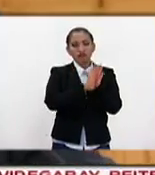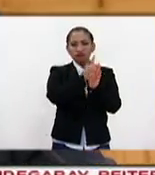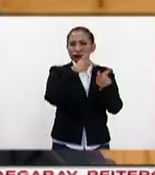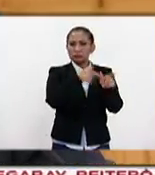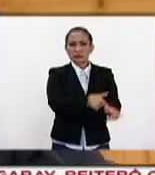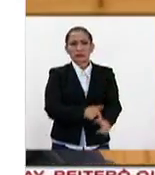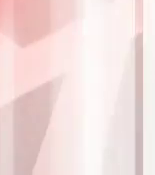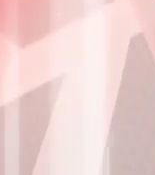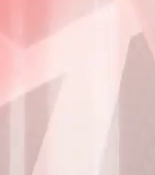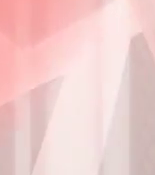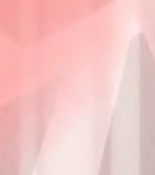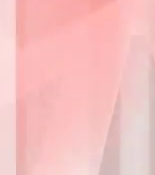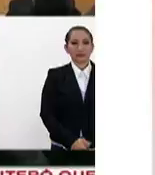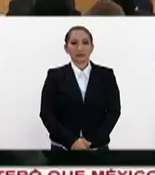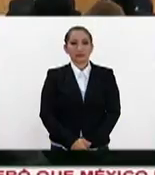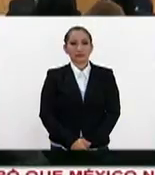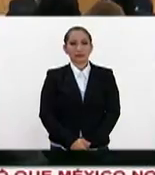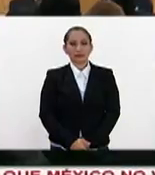creciendo.